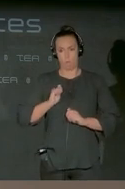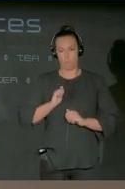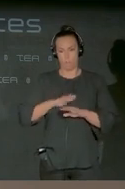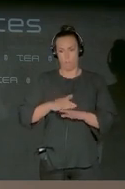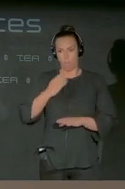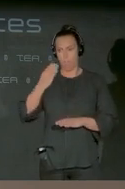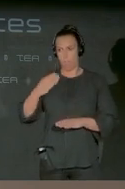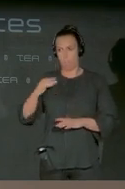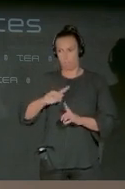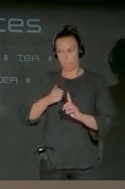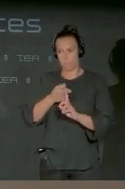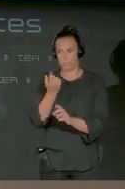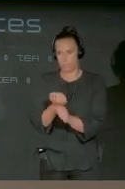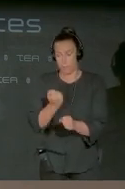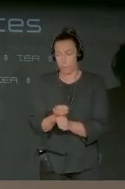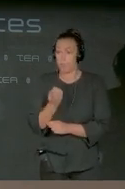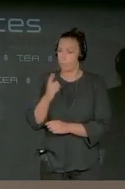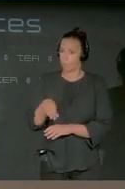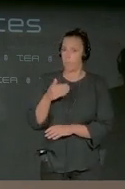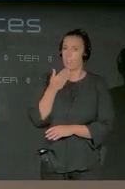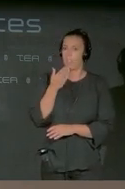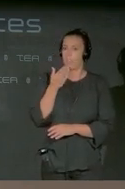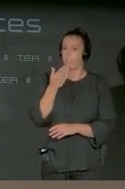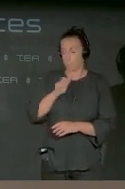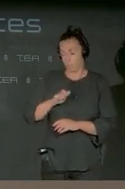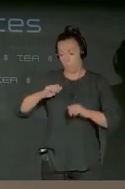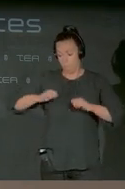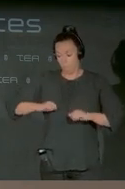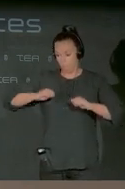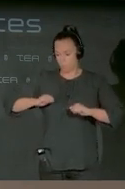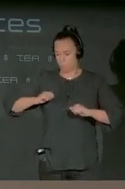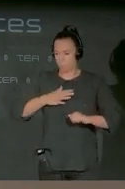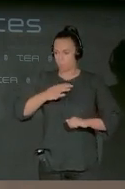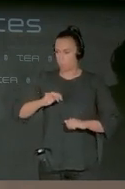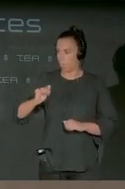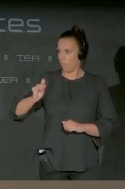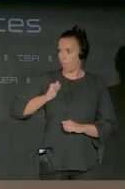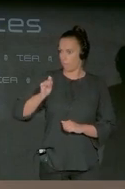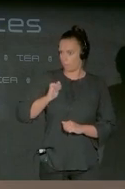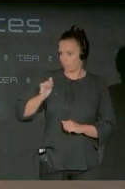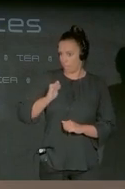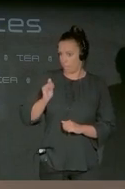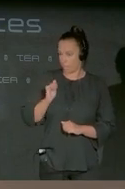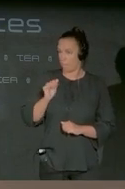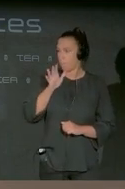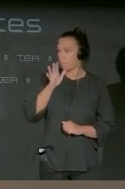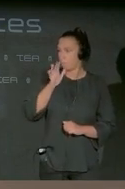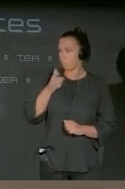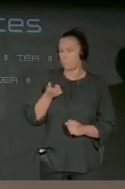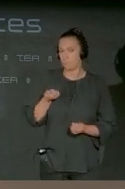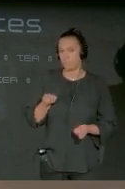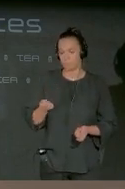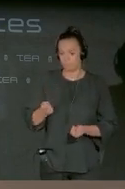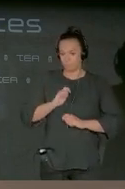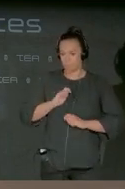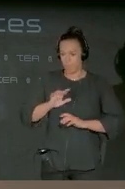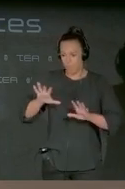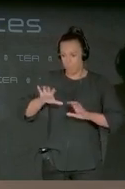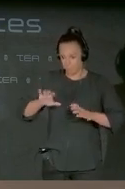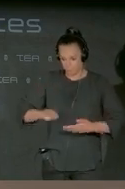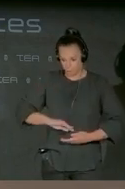los adultos también pueden beneficiarse de las ventajas que emanan del uso pedagógico del videojuego al poder adquirir competencias mediante su